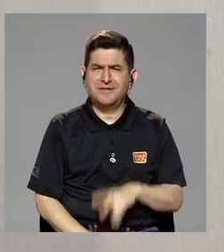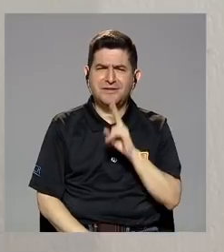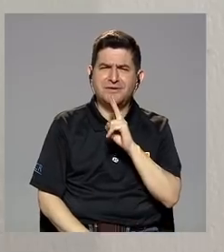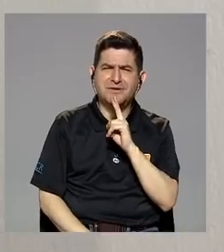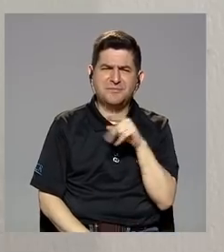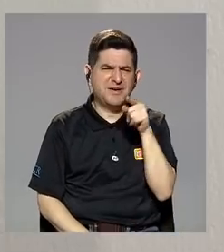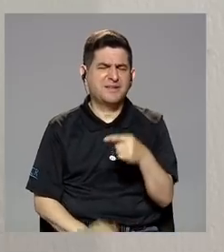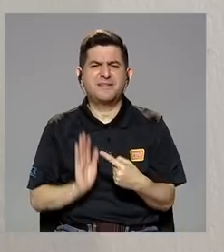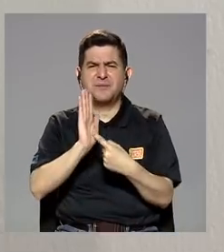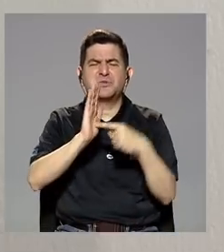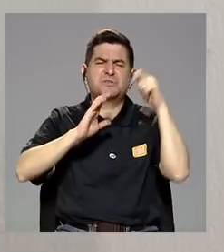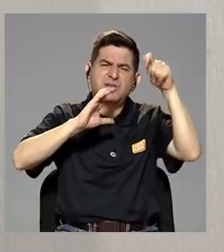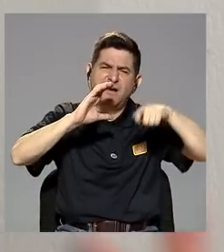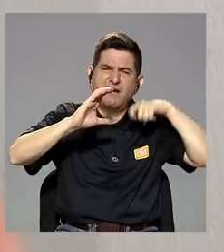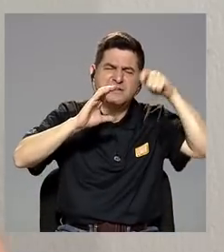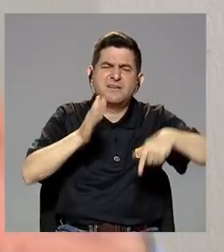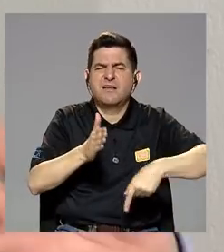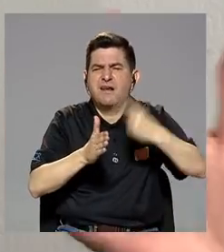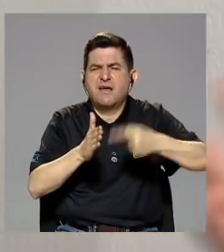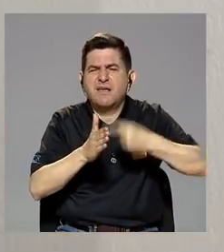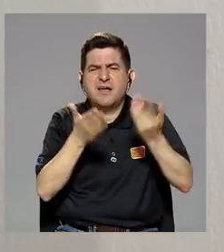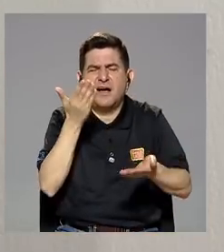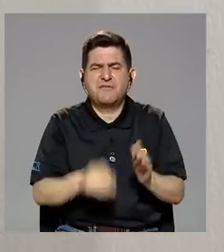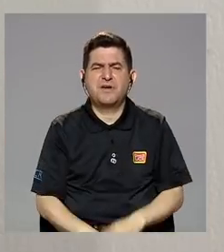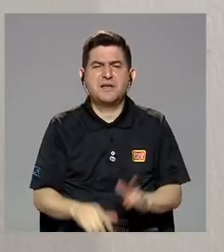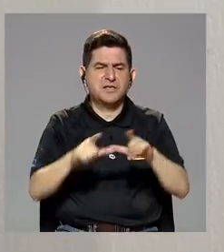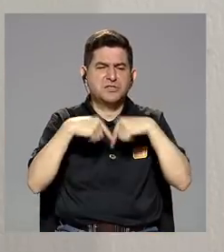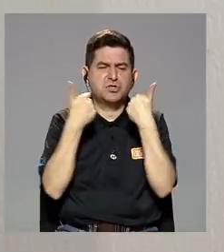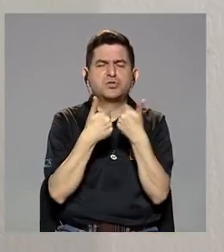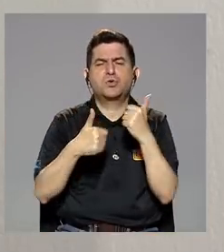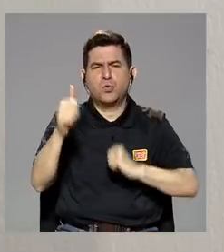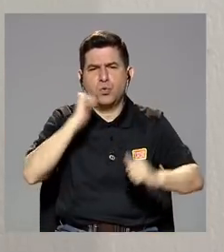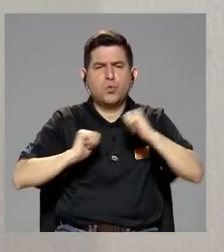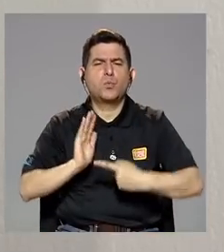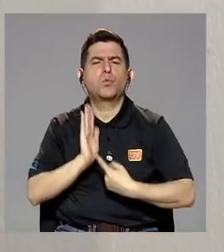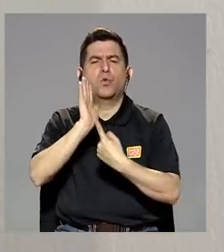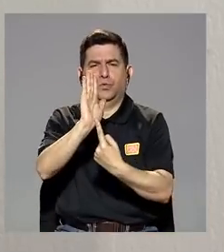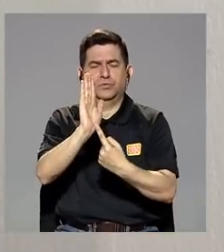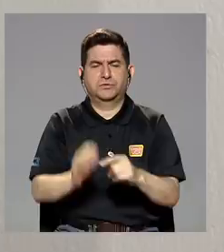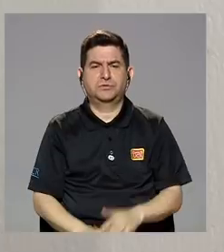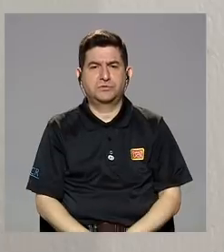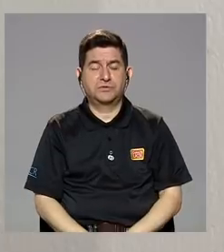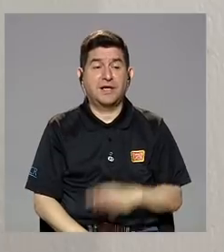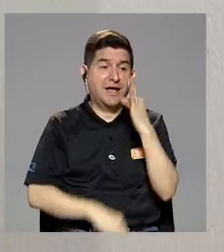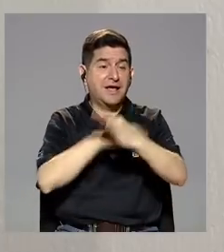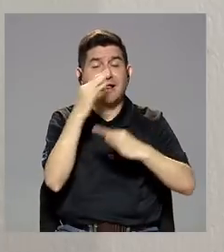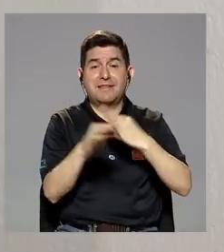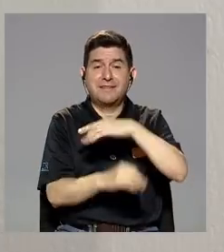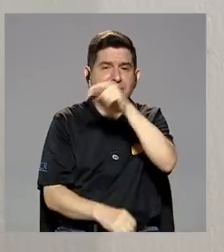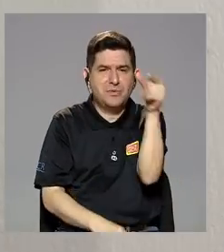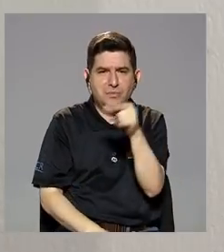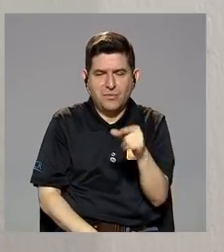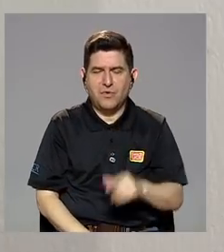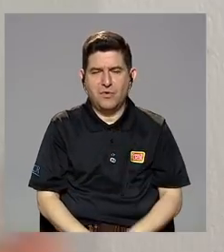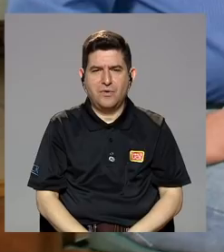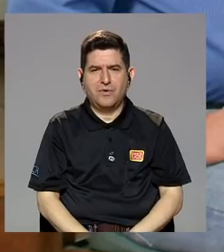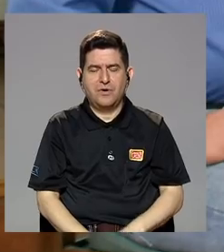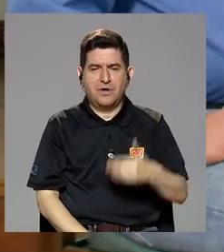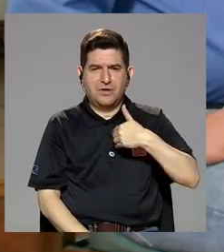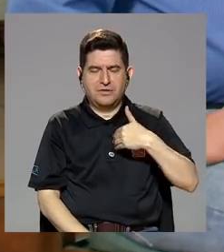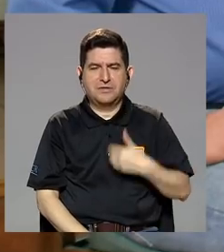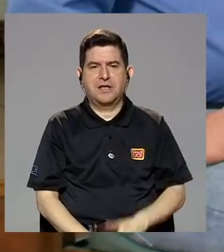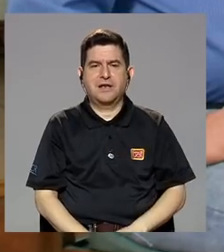realidad lo que se daba ayer a cine y de vez en cuando llega a compañías teatrales en un teatro a la italiana o sea tanto de platea